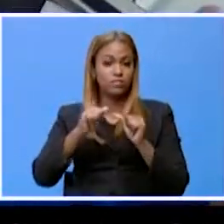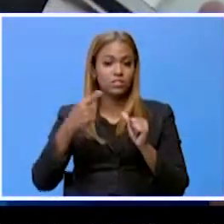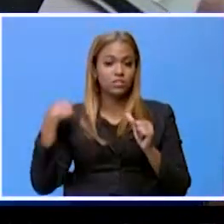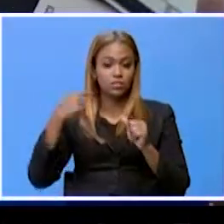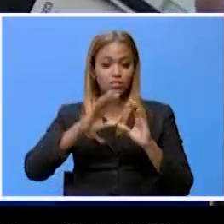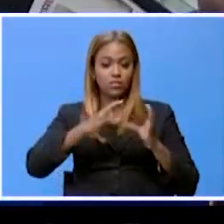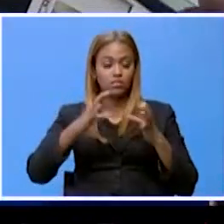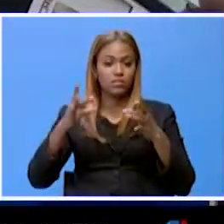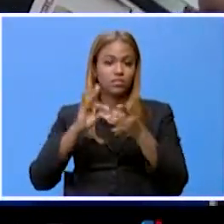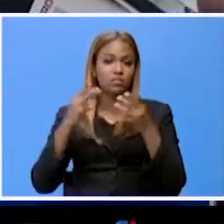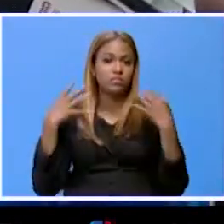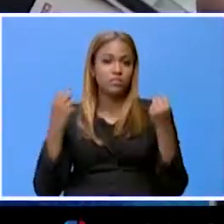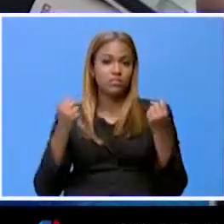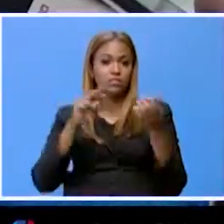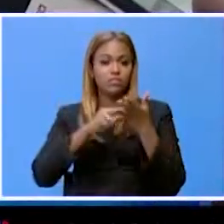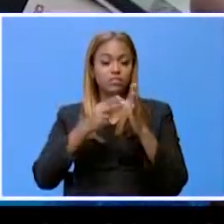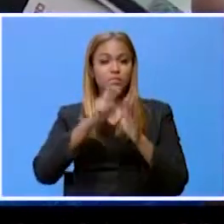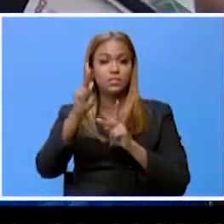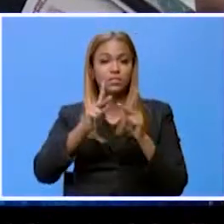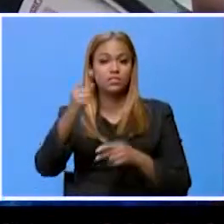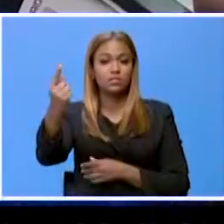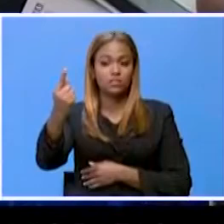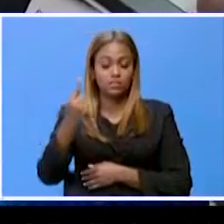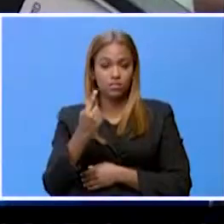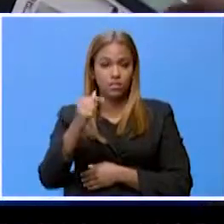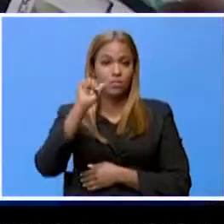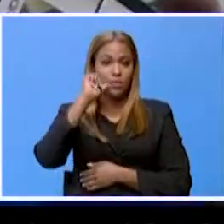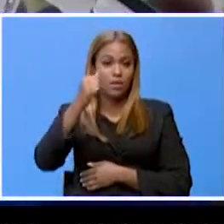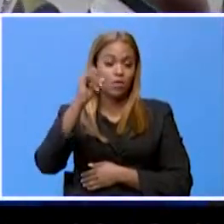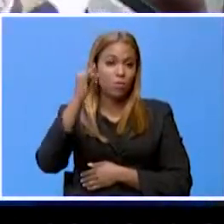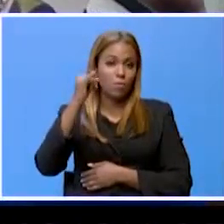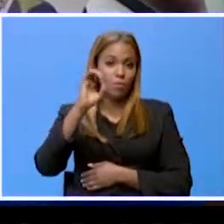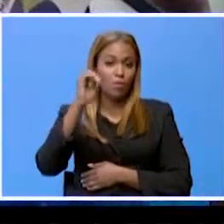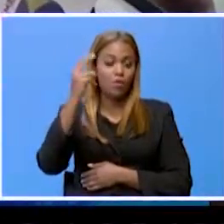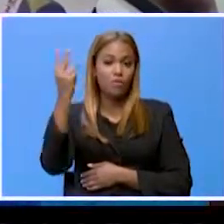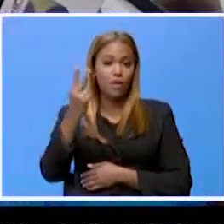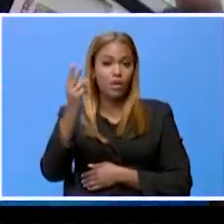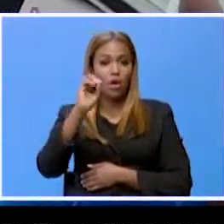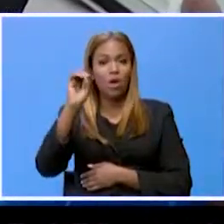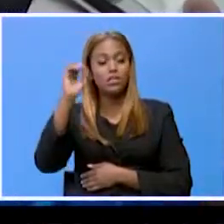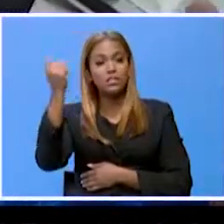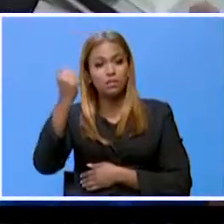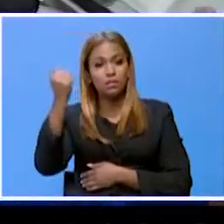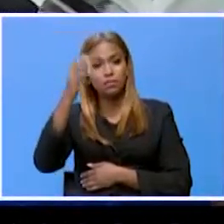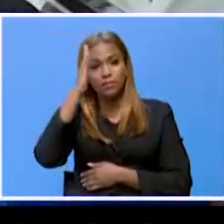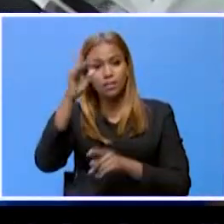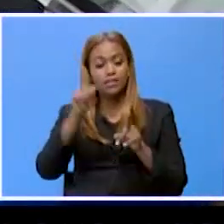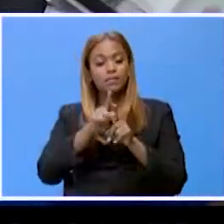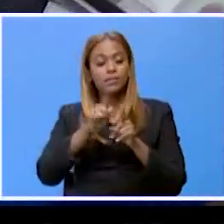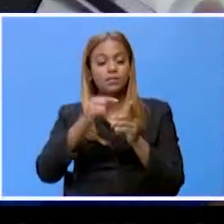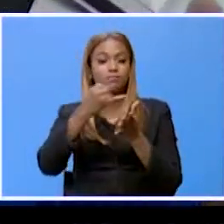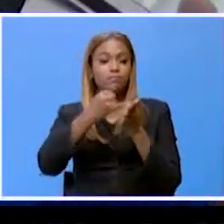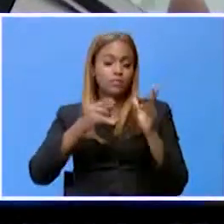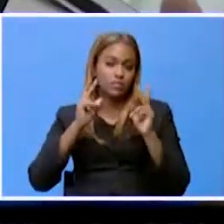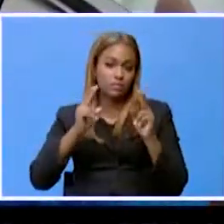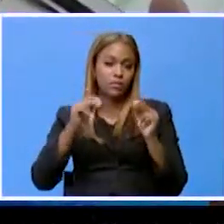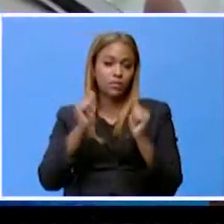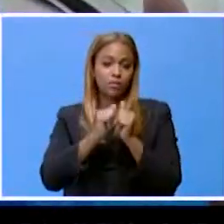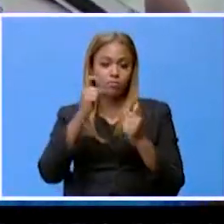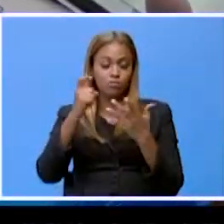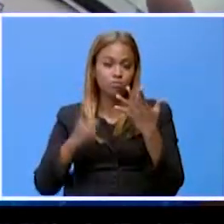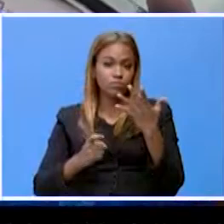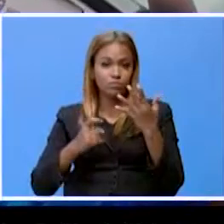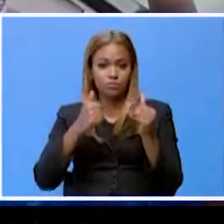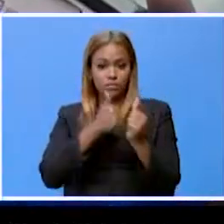centro de salud, o sea que los pacientes que lleguen mañana jueves, el viernes o el sábado serán también operados de inmediato con la finalidad